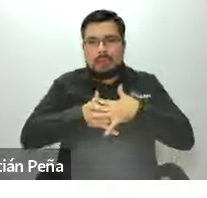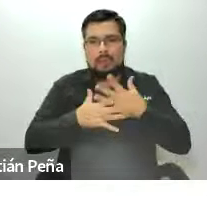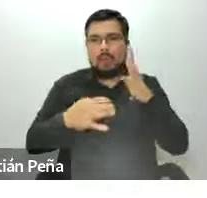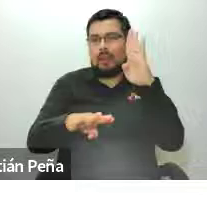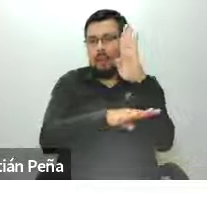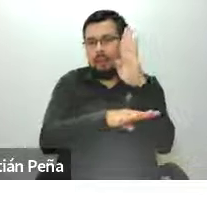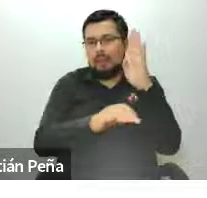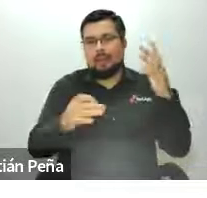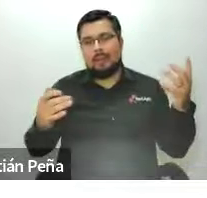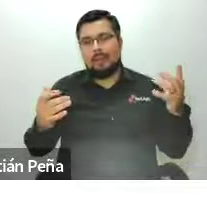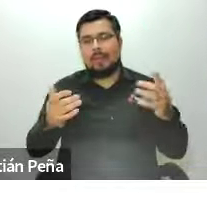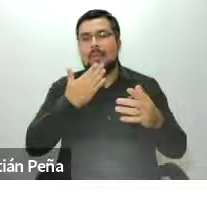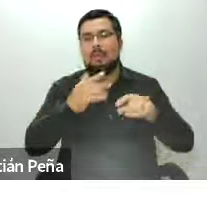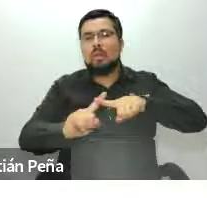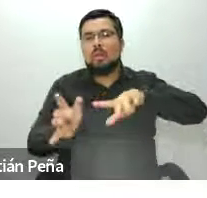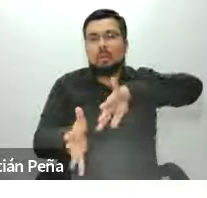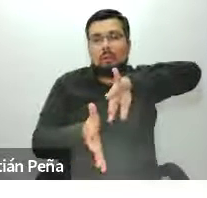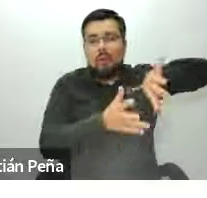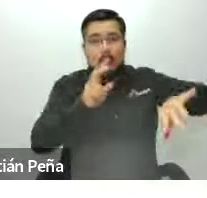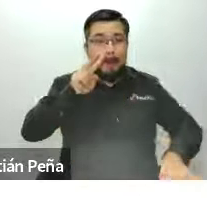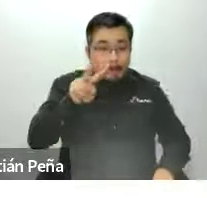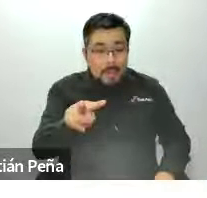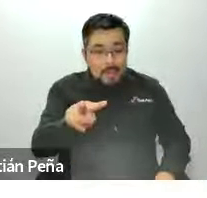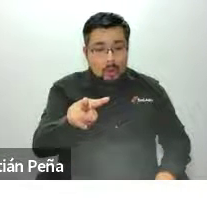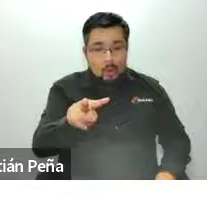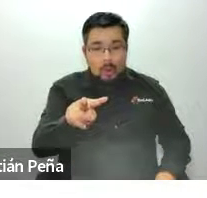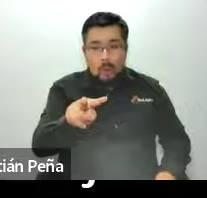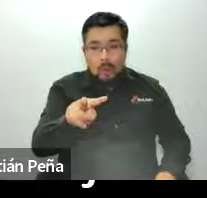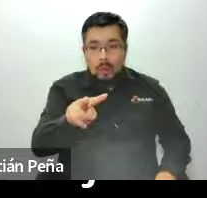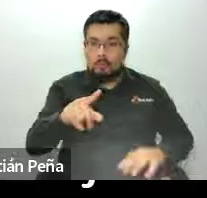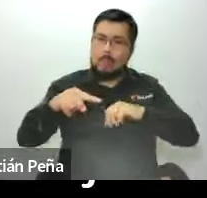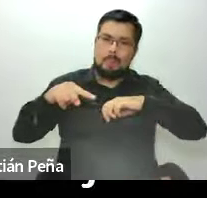más específica algunos objetivos, encontramos cuestiones que son muy, muy relevantes, ¿no?